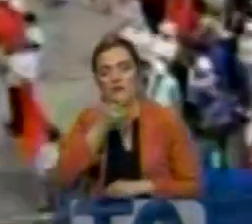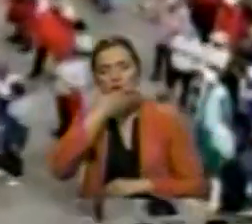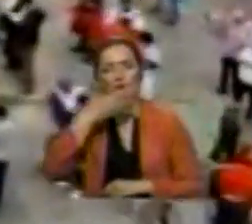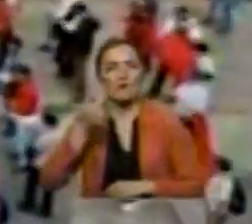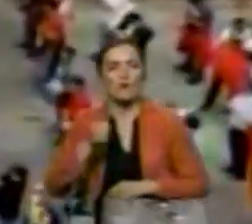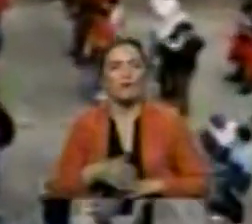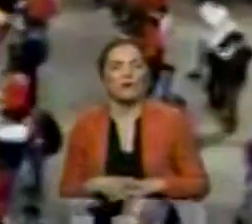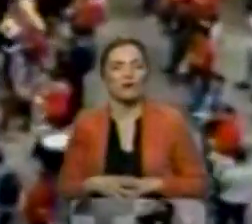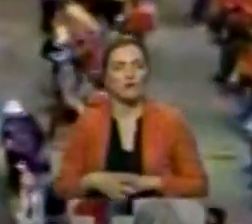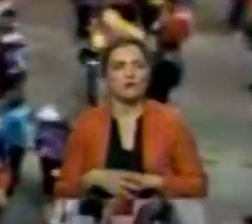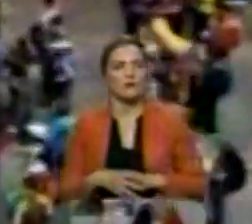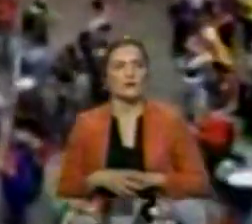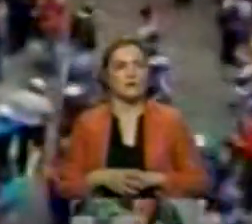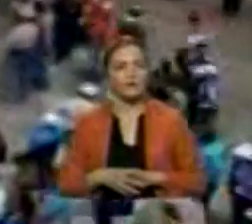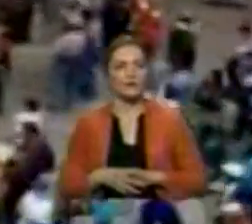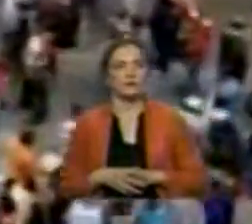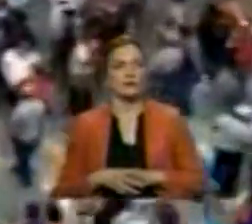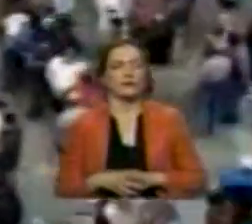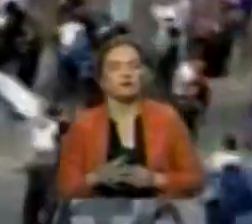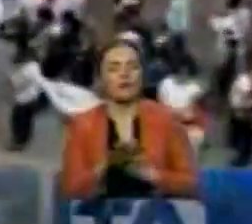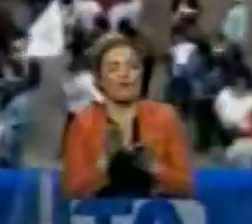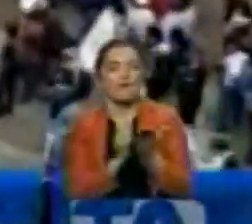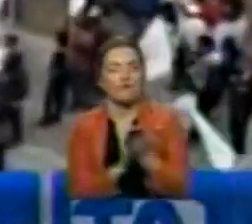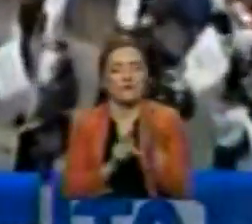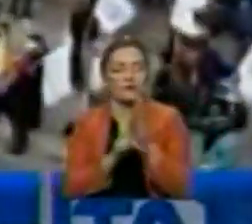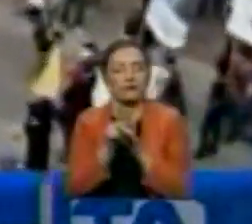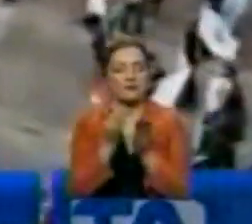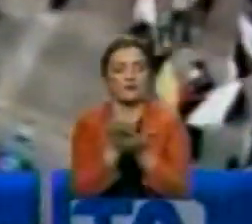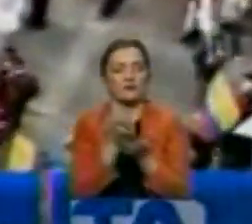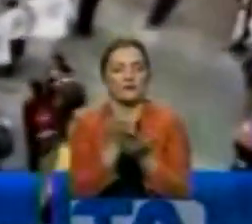decisiones. Y a su vez, rechazan el proyecto de crecimiento